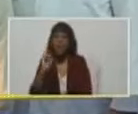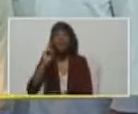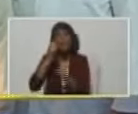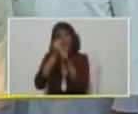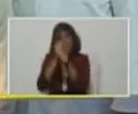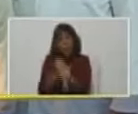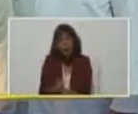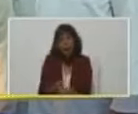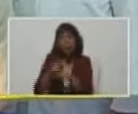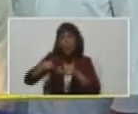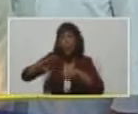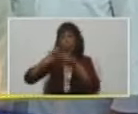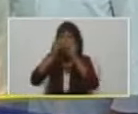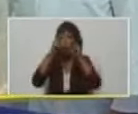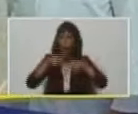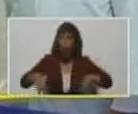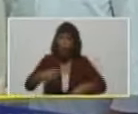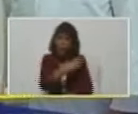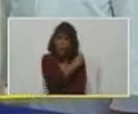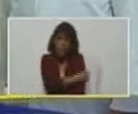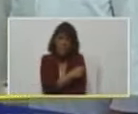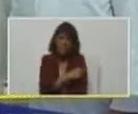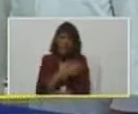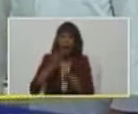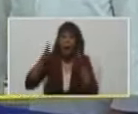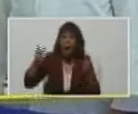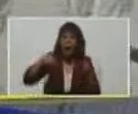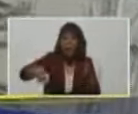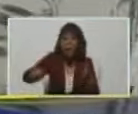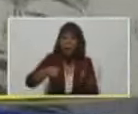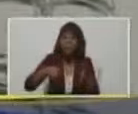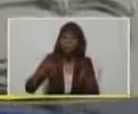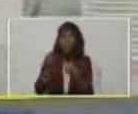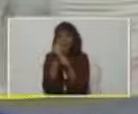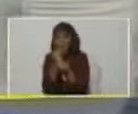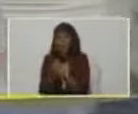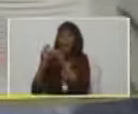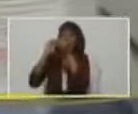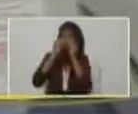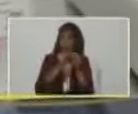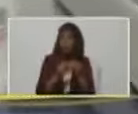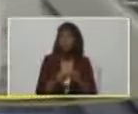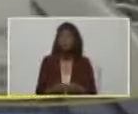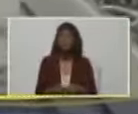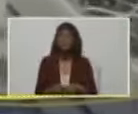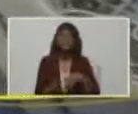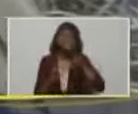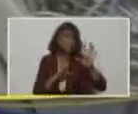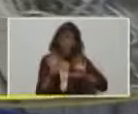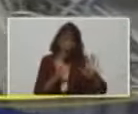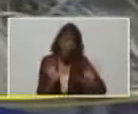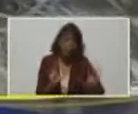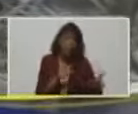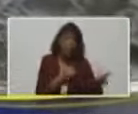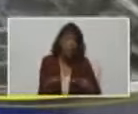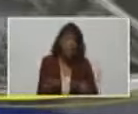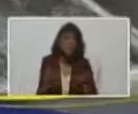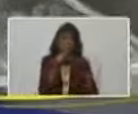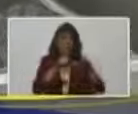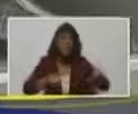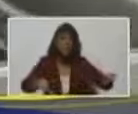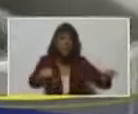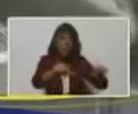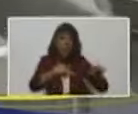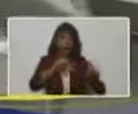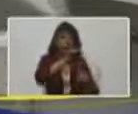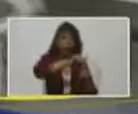de nuestro hospital. Pronto lo vamos a tener así. Aquí estamos trabajando en conjunto, ya operativo la sala de